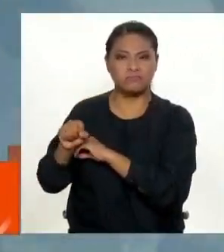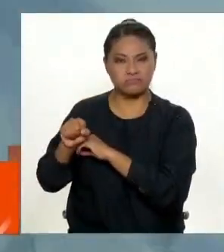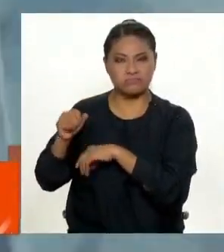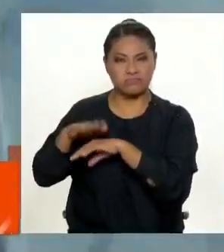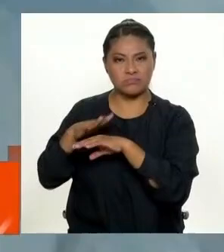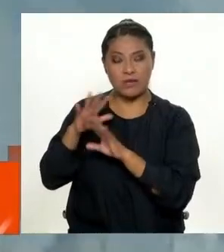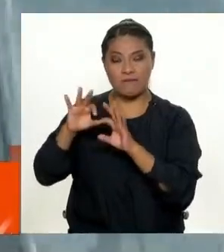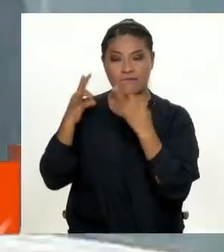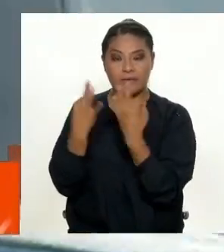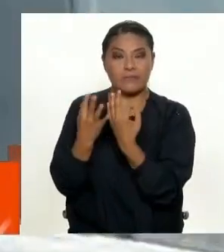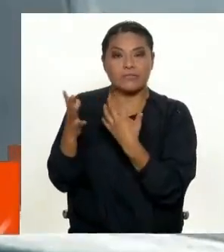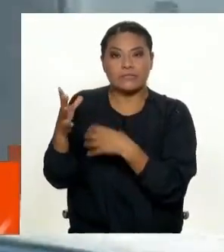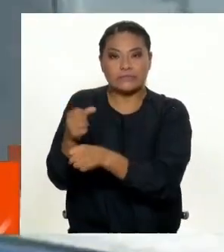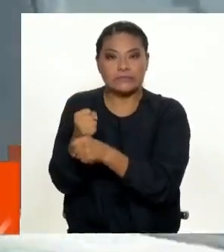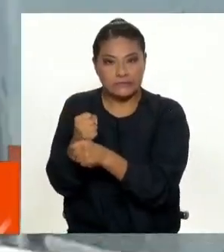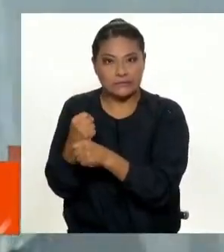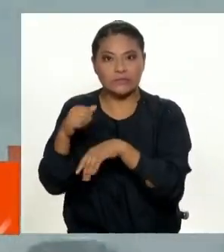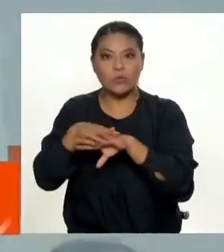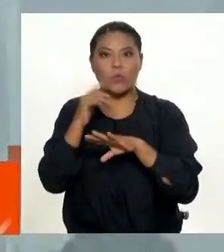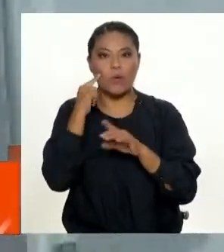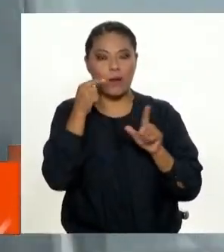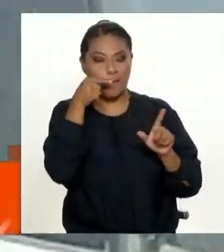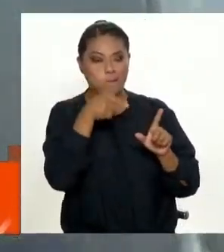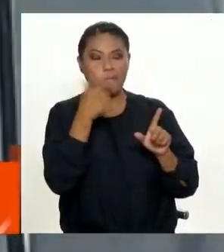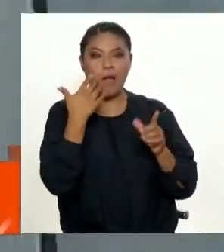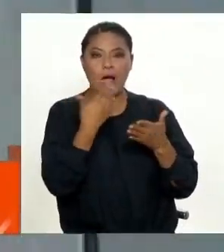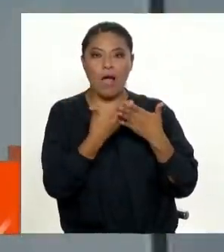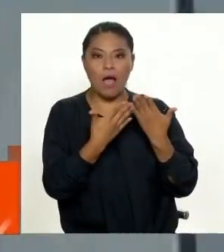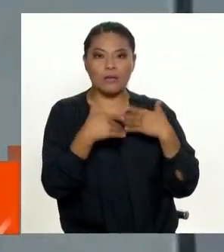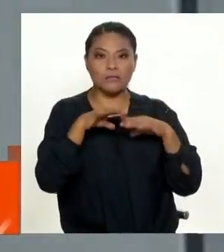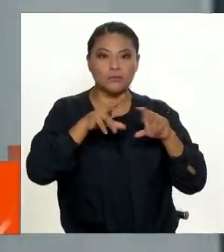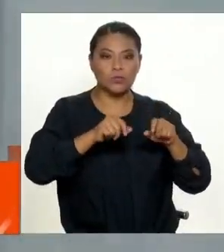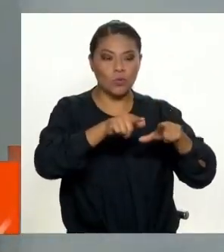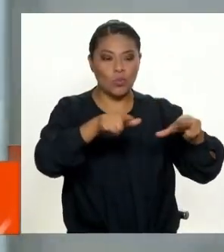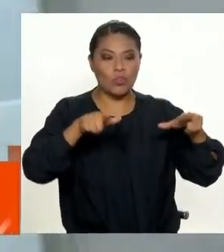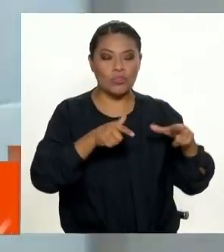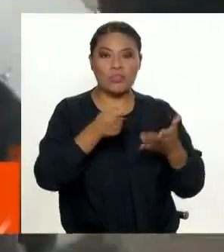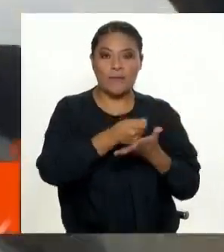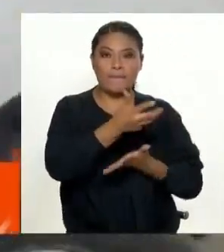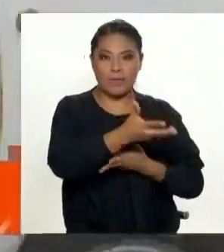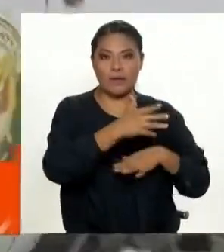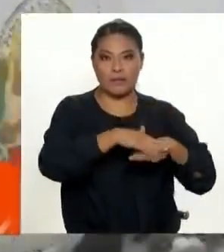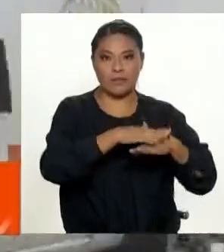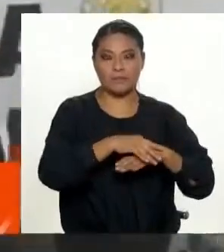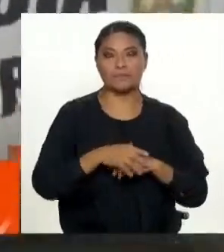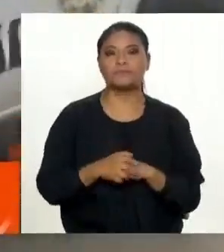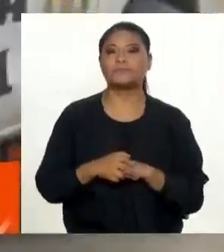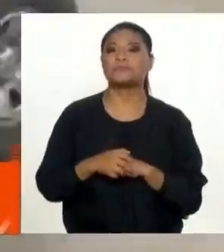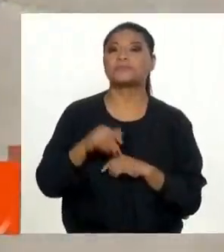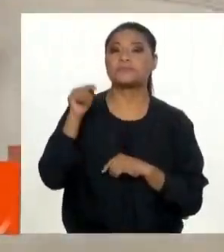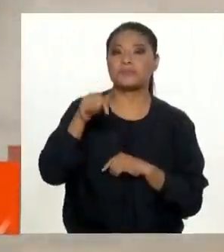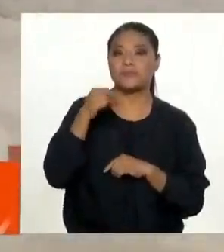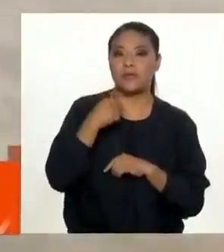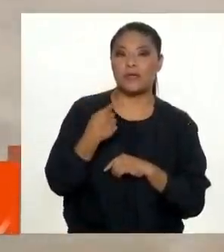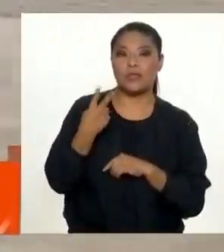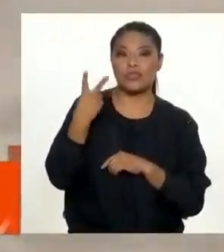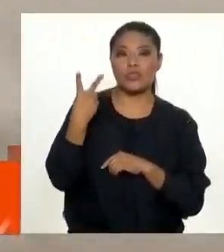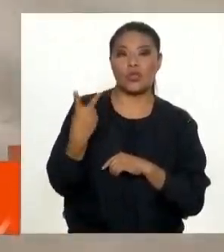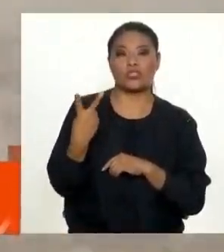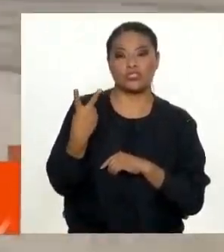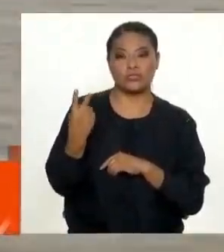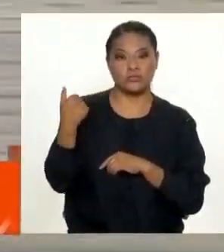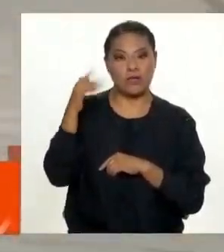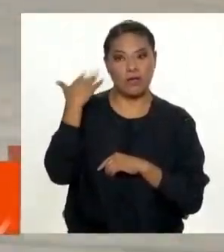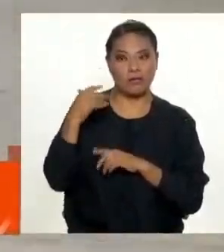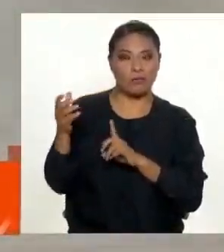realizar una transacción económica por la compra de un terreno. En la intervención se capturó a otros dos delincuentes que eran parte de